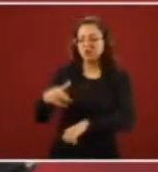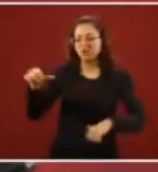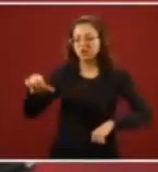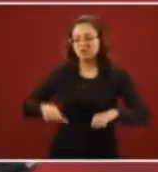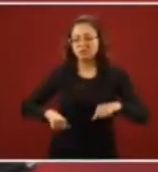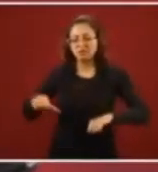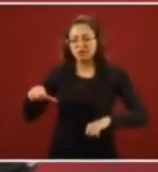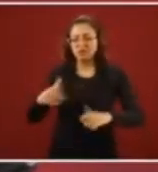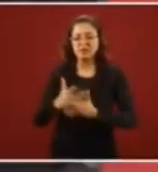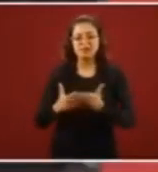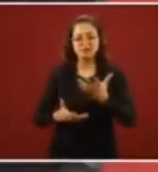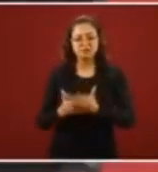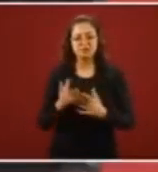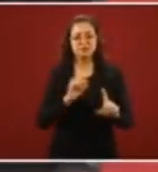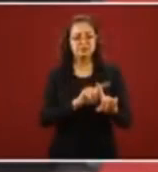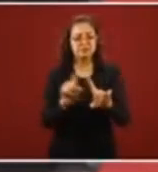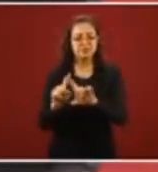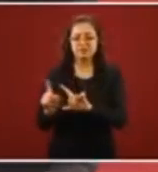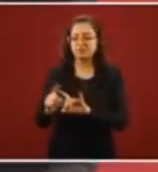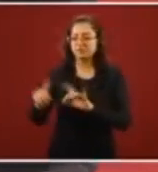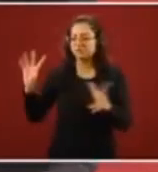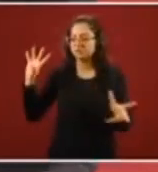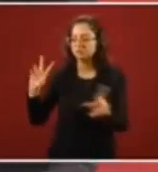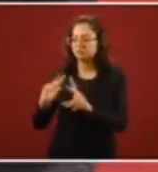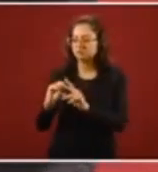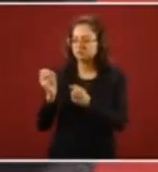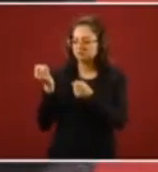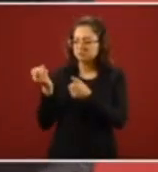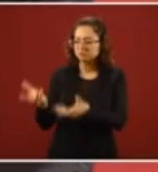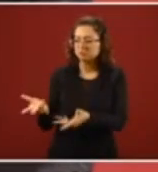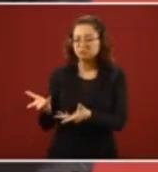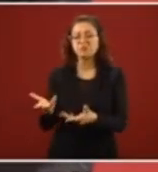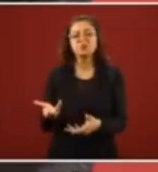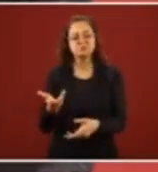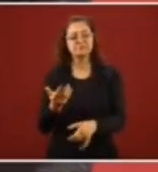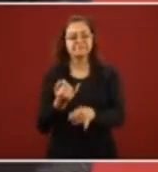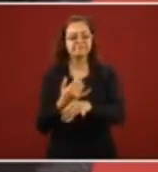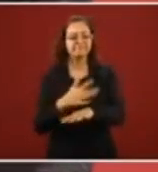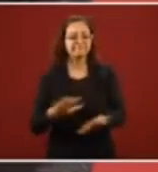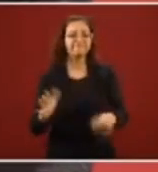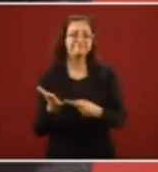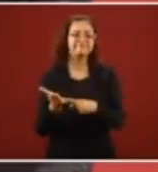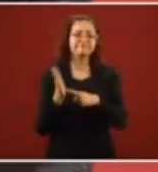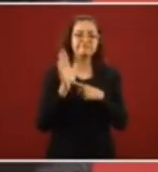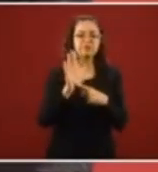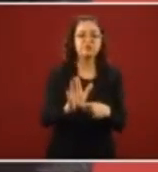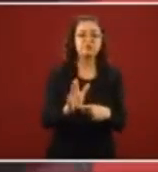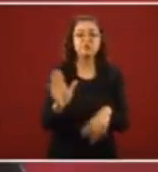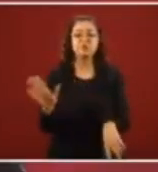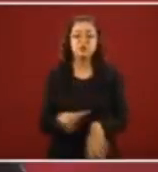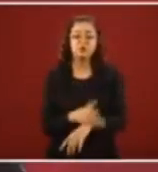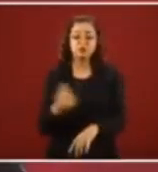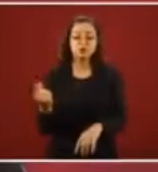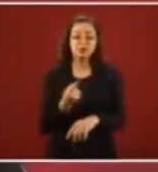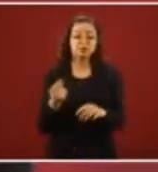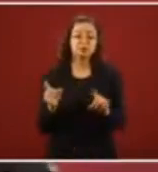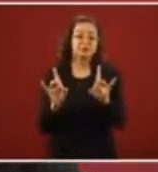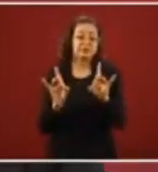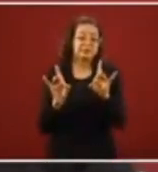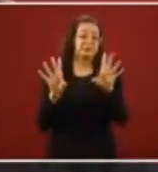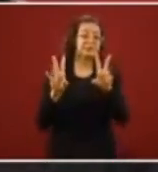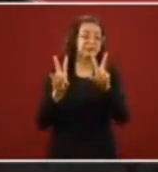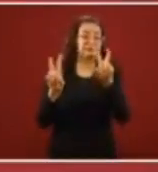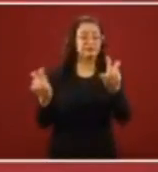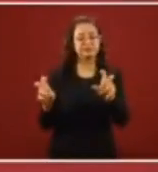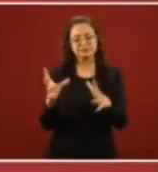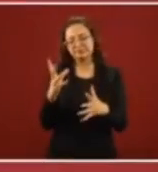llevando a cabo con ellos, porque fue muy doloroso, considero que fue